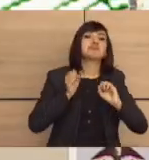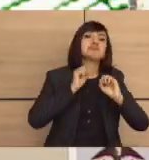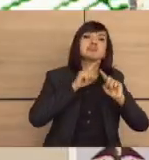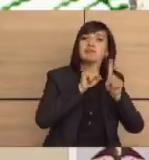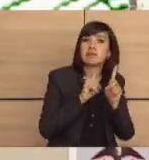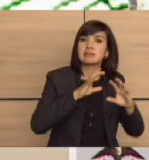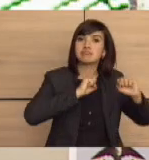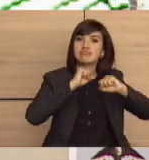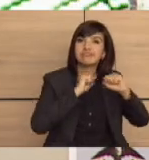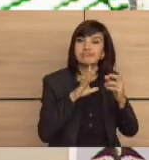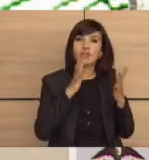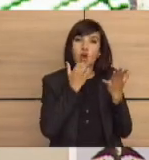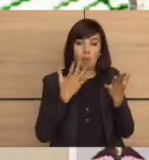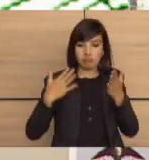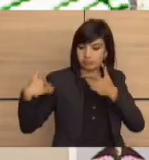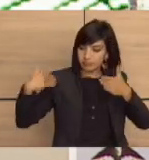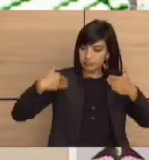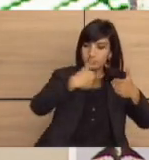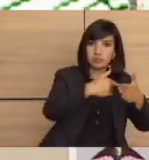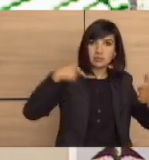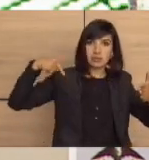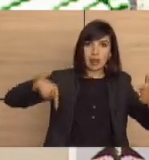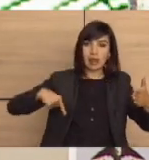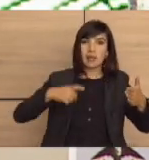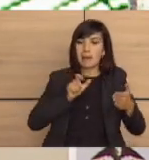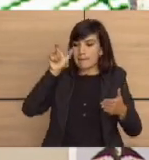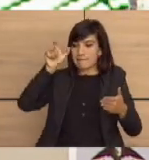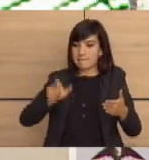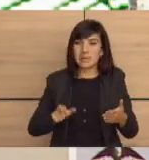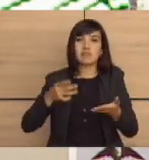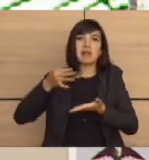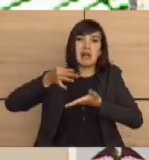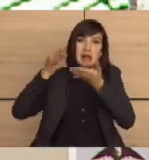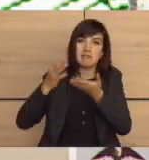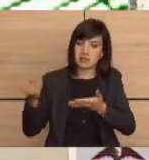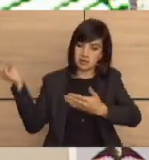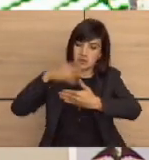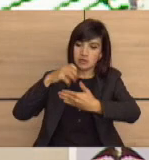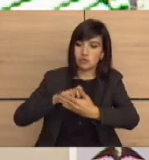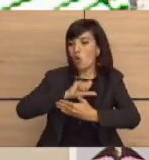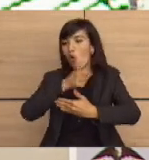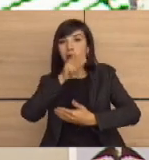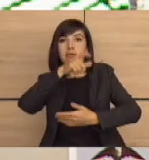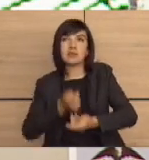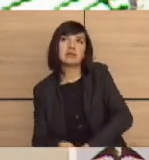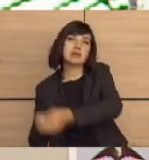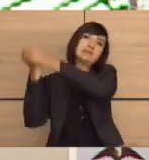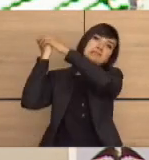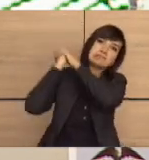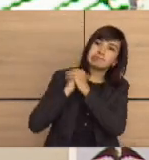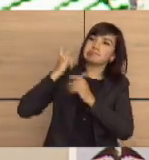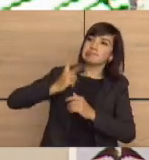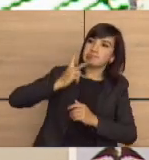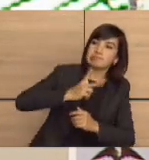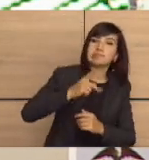hace el costal hasta el arriero que lleva el bulto de café, hasta quien toma decisiones en Bogotá de cómo se exporta,